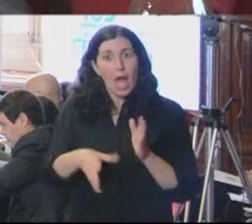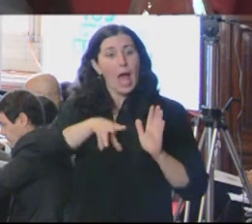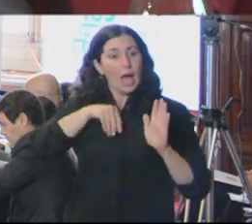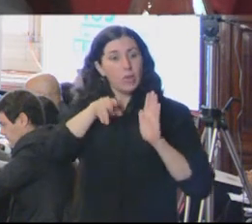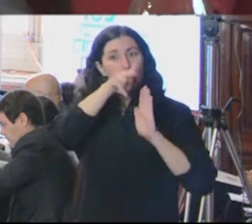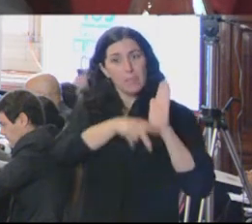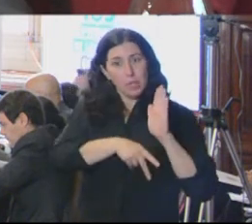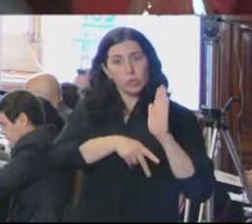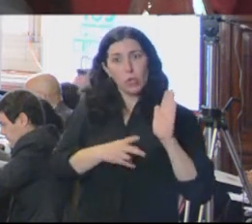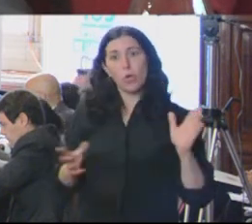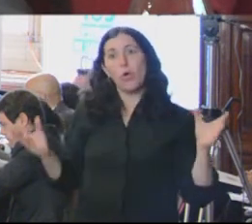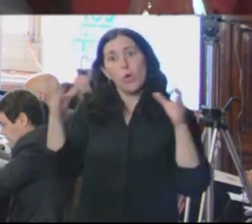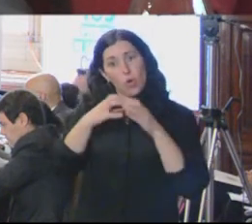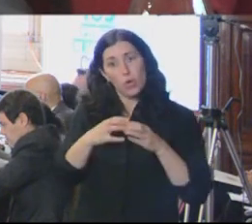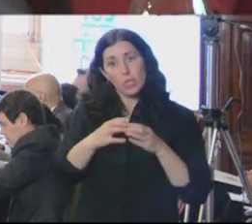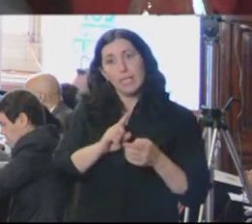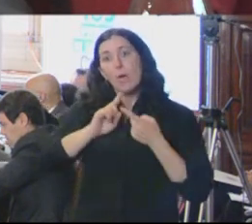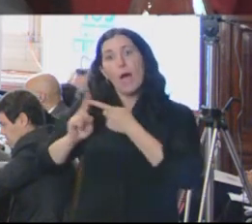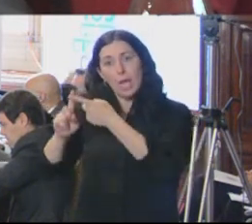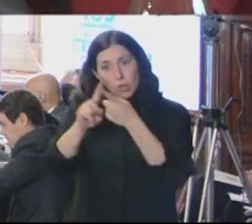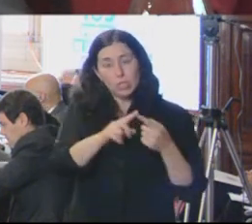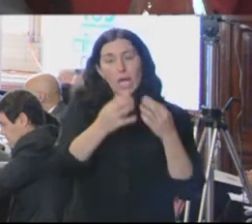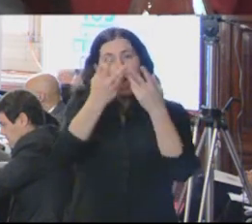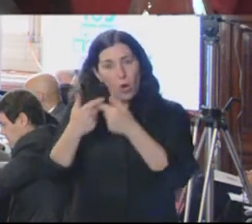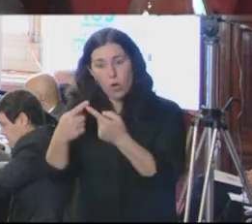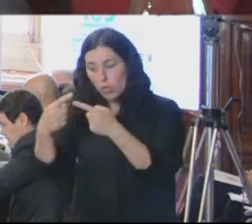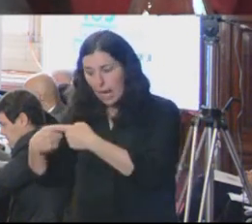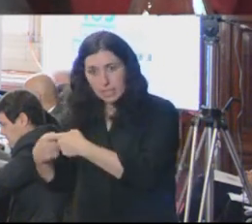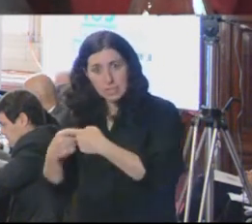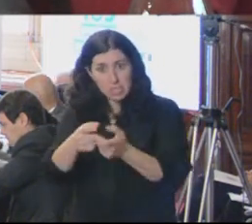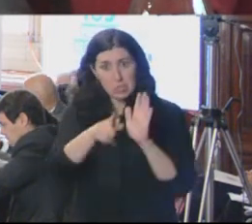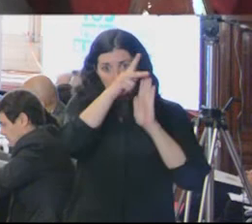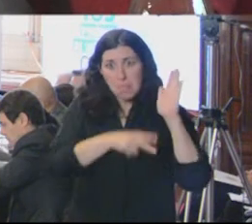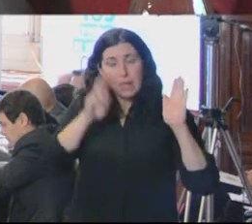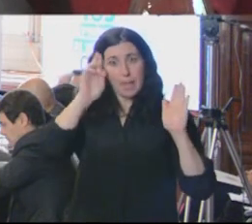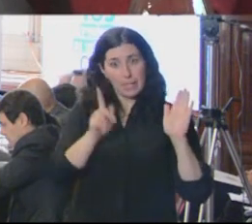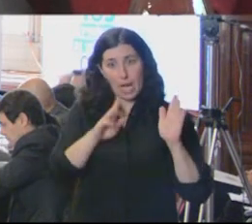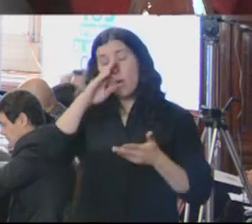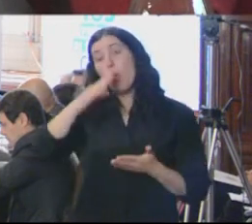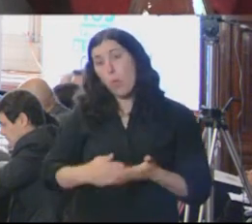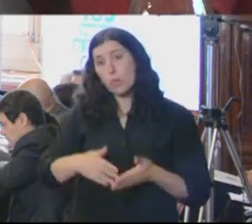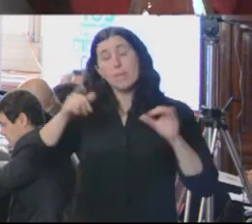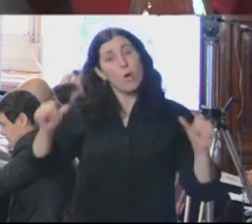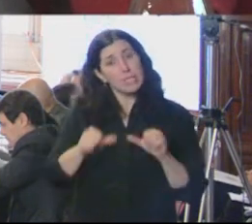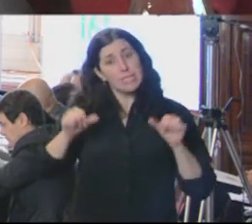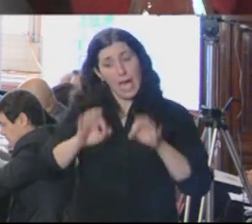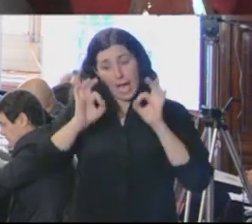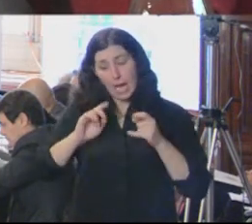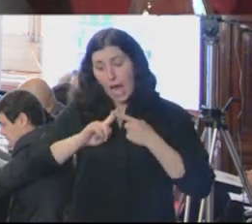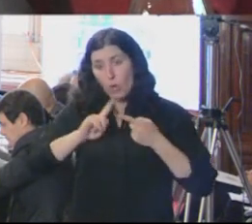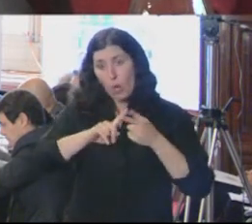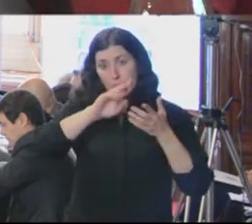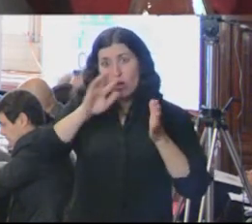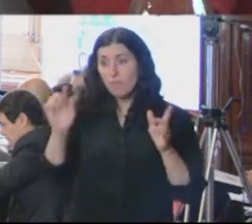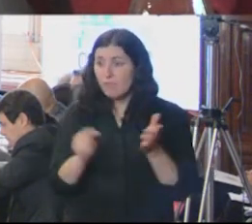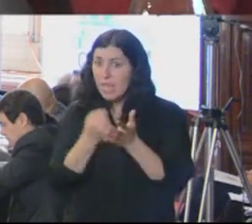protección colectivos acordados con las organizaciones sociales y de defensa de derechos humanos, y por último que se realice con urgencia la implementación de los acuerdos firmados con las